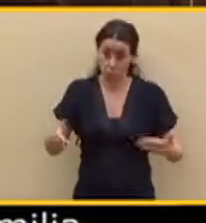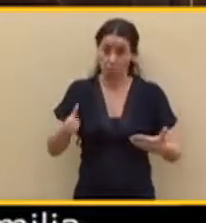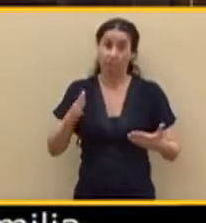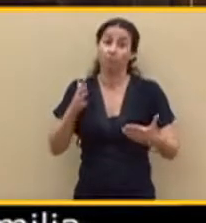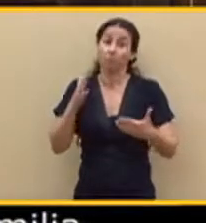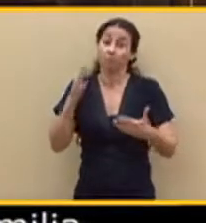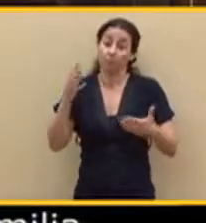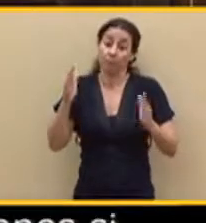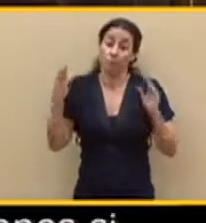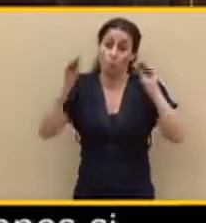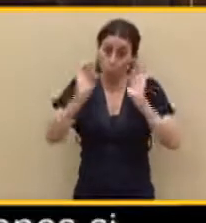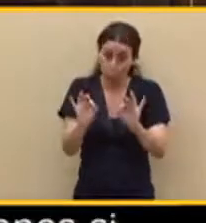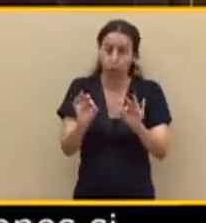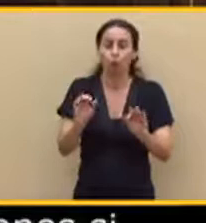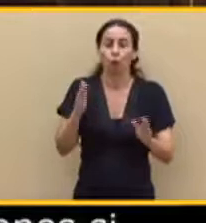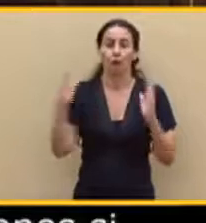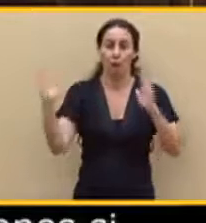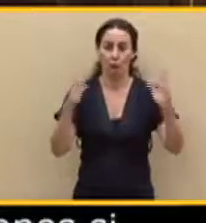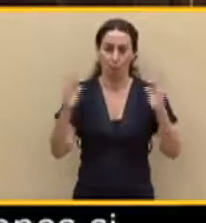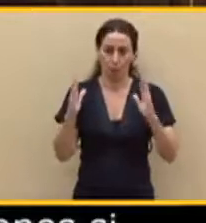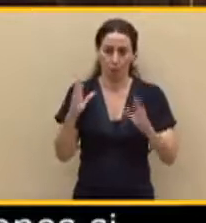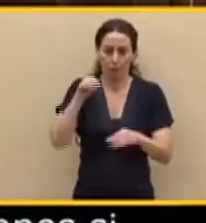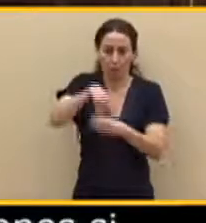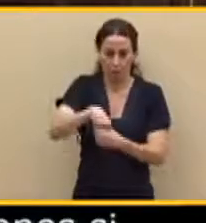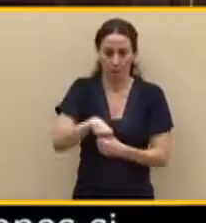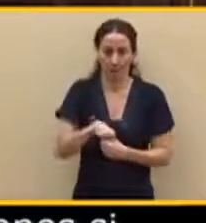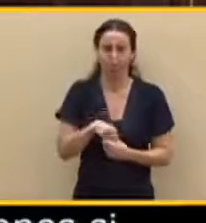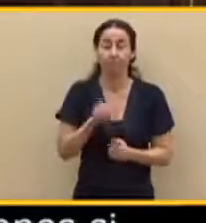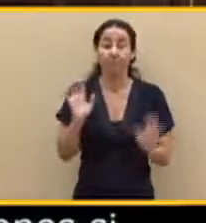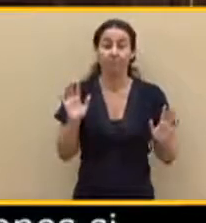FMI. Miren, un ejemplo esclarecedor: hasta el